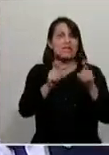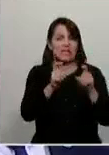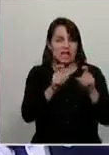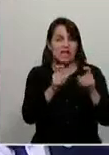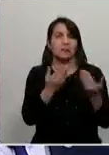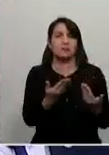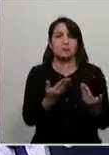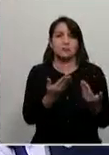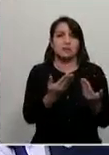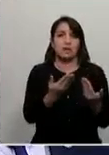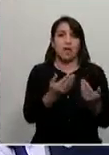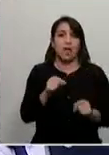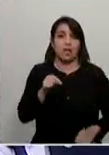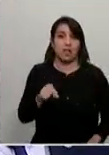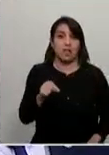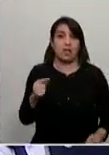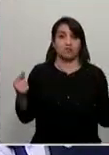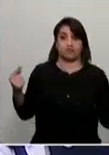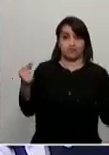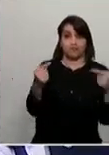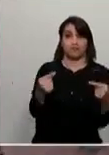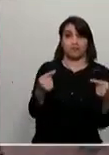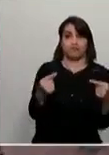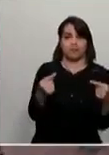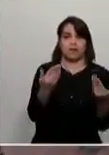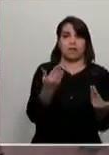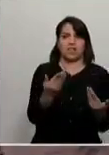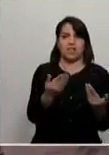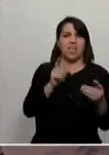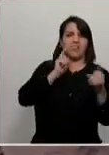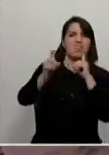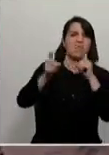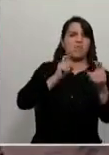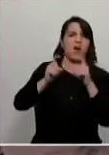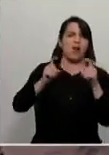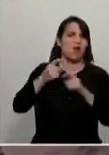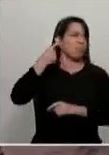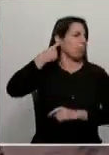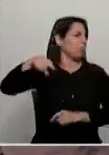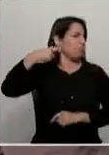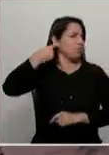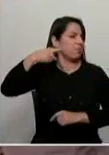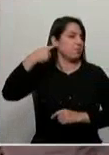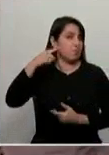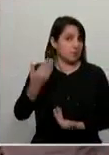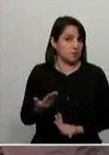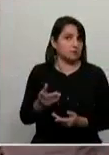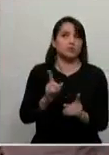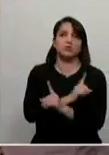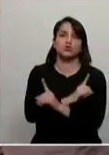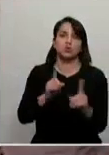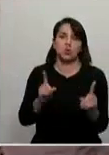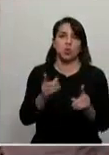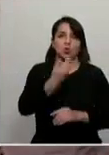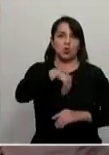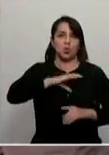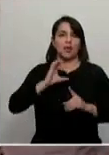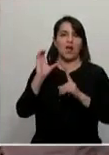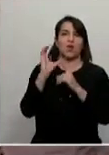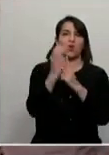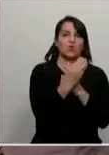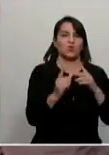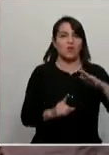a nivel regional. Y Preámbulo también va a empezar a trabajar en este texto que va a ser una especie de prólogo que va a ir en la Constitución. Pero